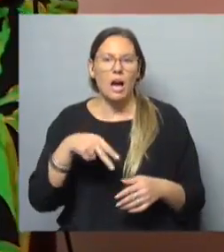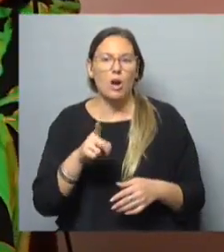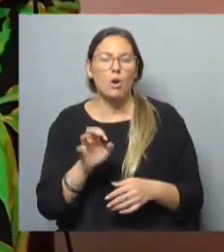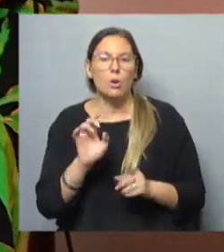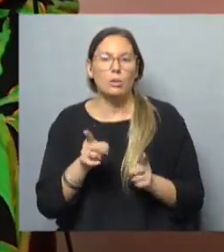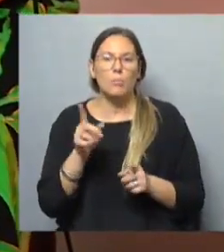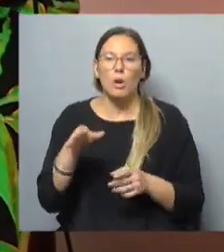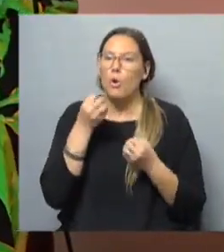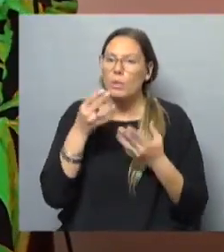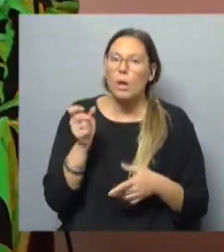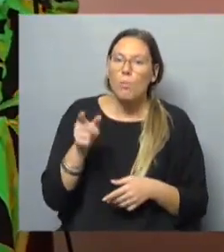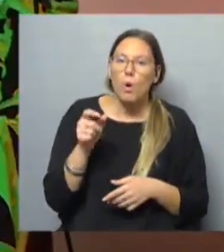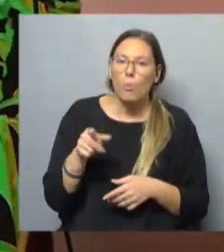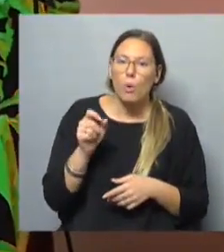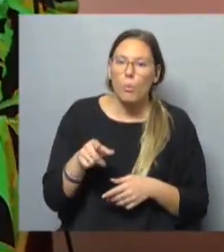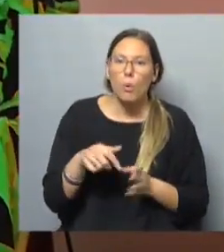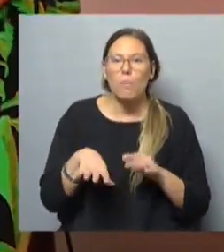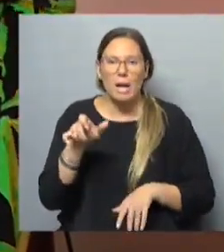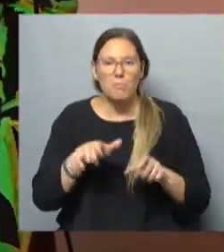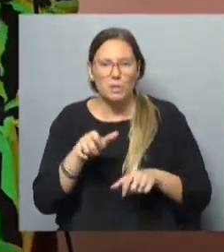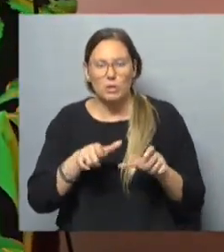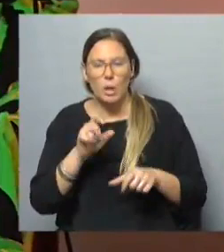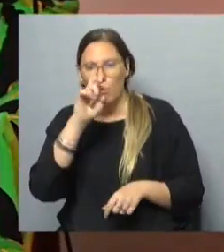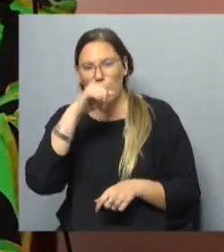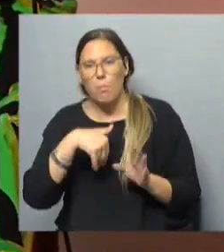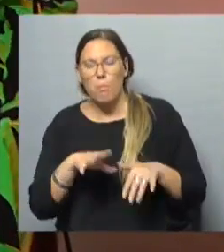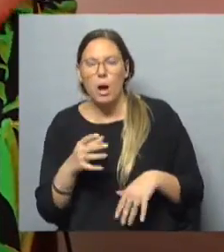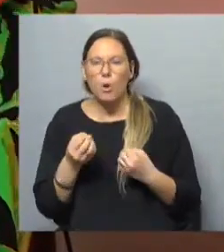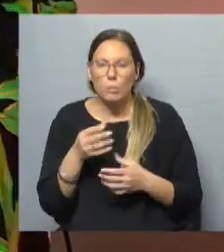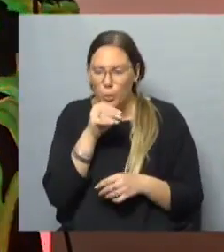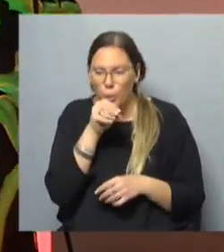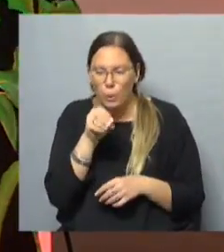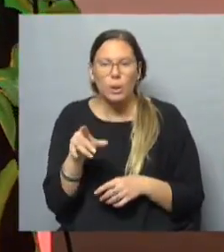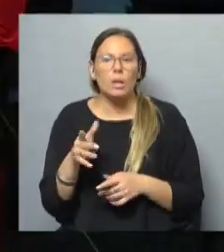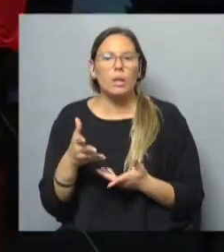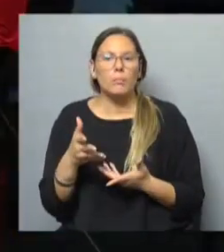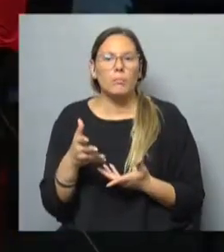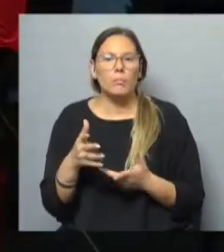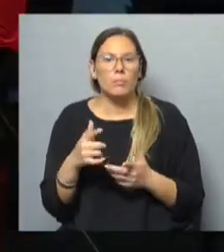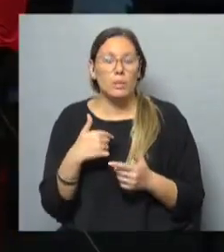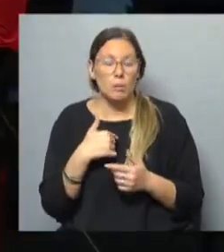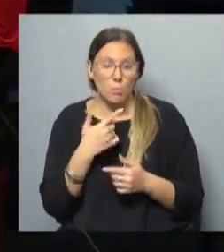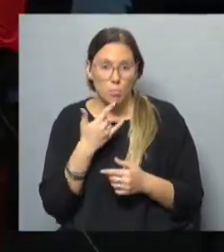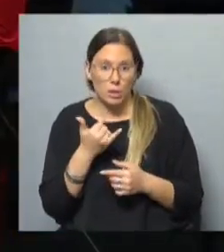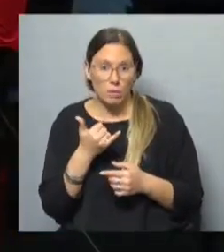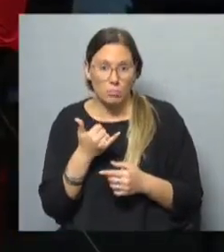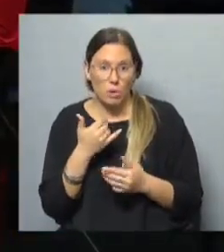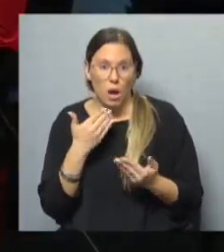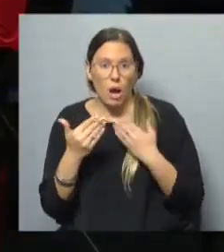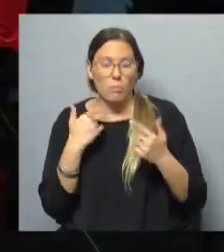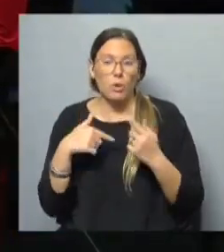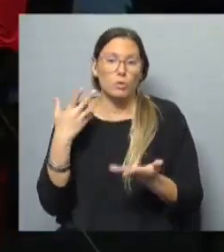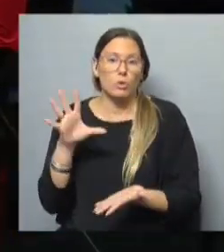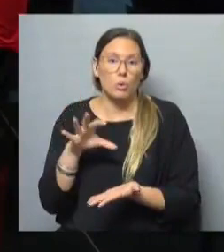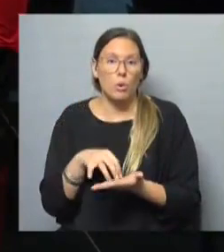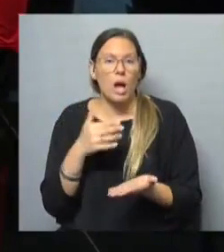cómo andabas vos, sobre todo los ciudadanos montevideanos, somos más comandados. Y bueno, yo por ejemplo hablo en otro sitio, todo el mundo me